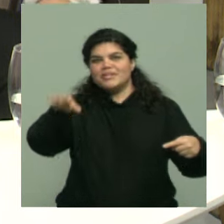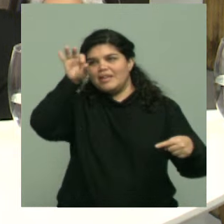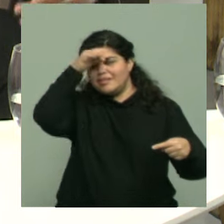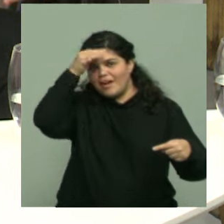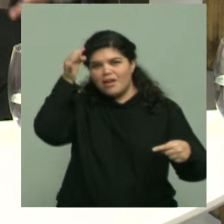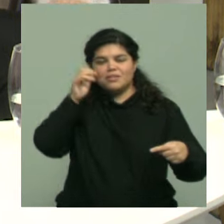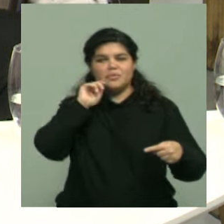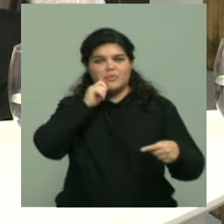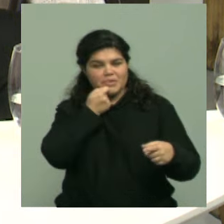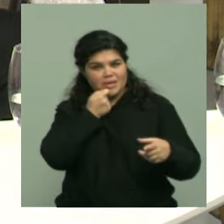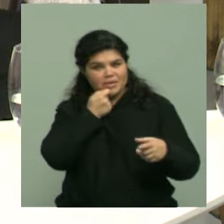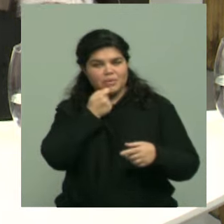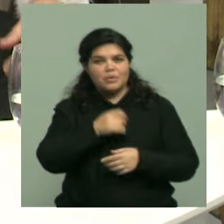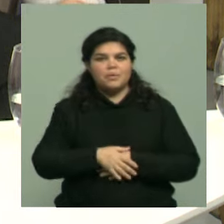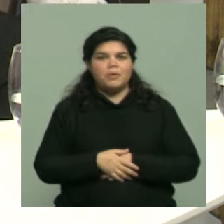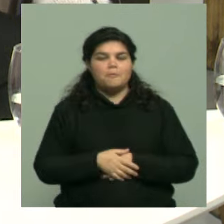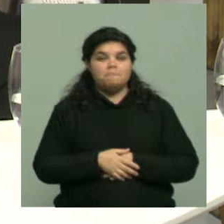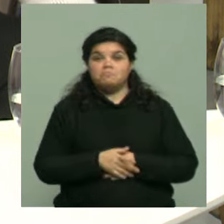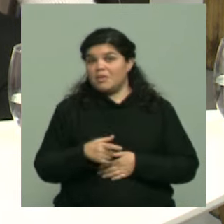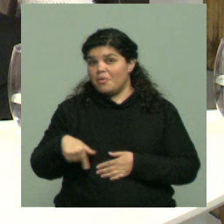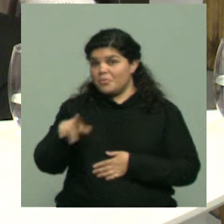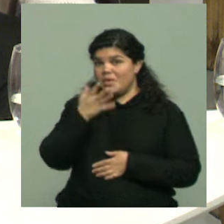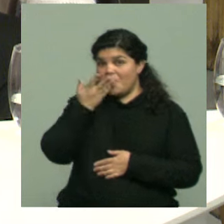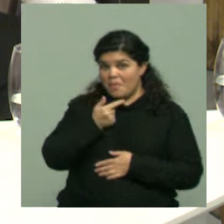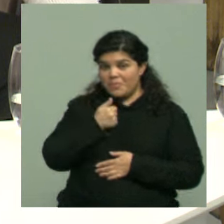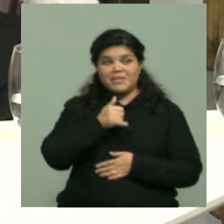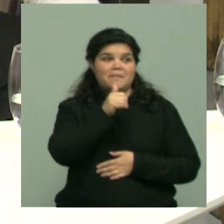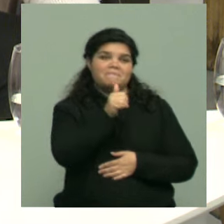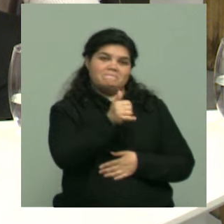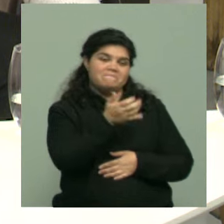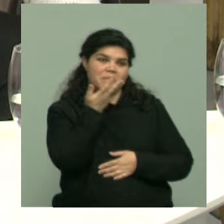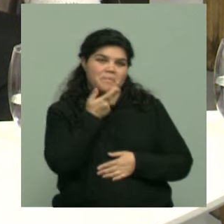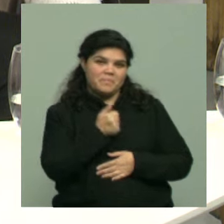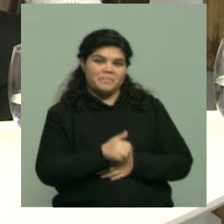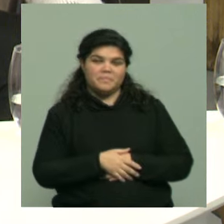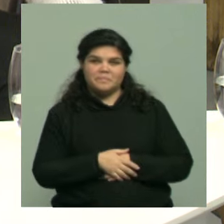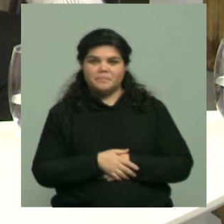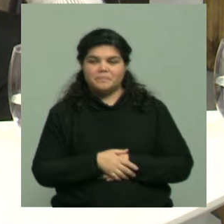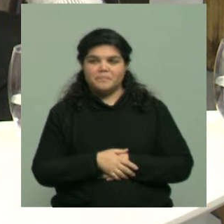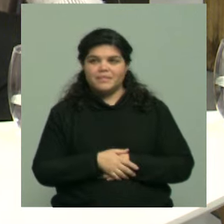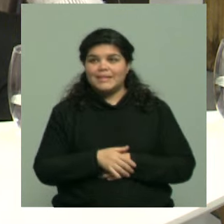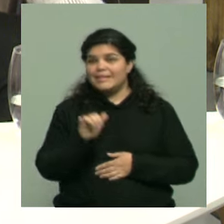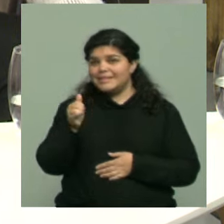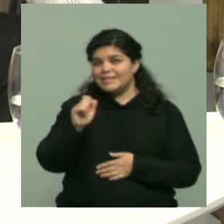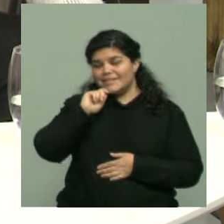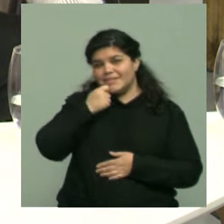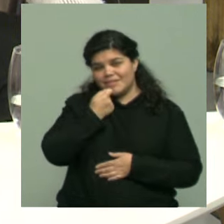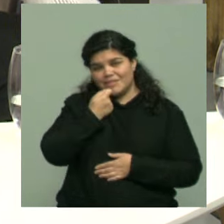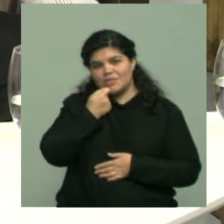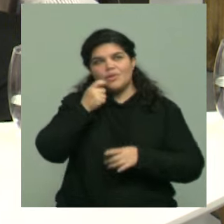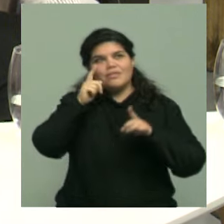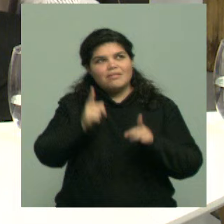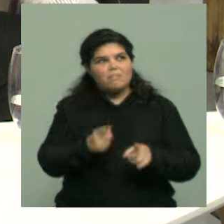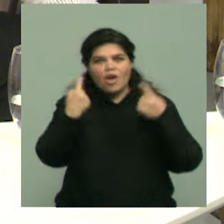actuar, hacer lo que les gusta, ah, digamos, sí, ¿no? Sí. Y sí, es lindo y aparte aprendes cosas que